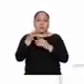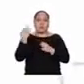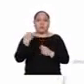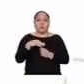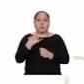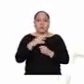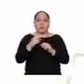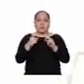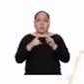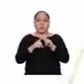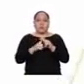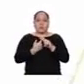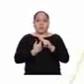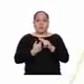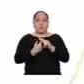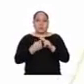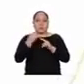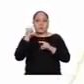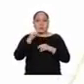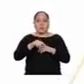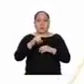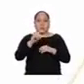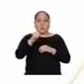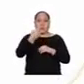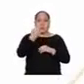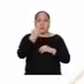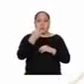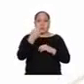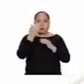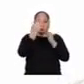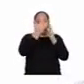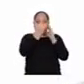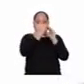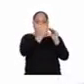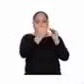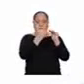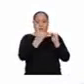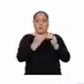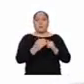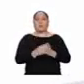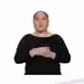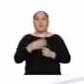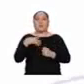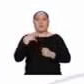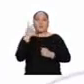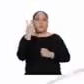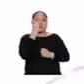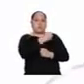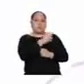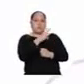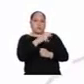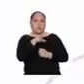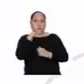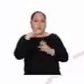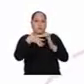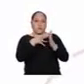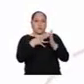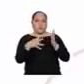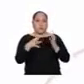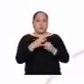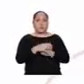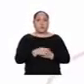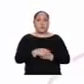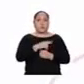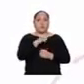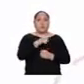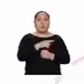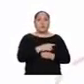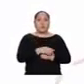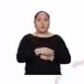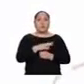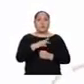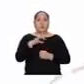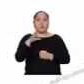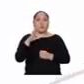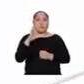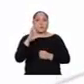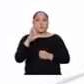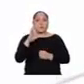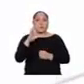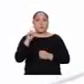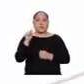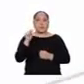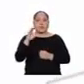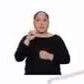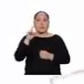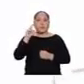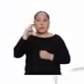siempre empezando desde la primera fila. Como podemos ver en la tabla, la frecuencia acumulada en la primera